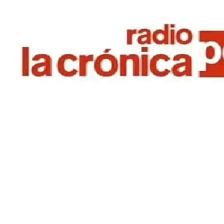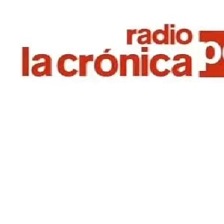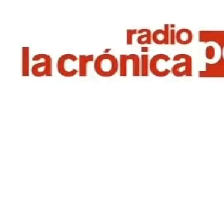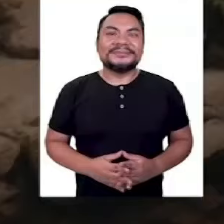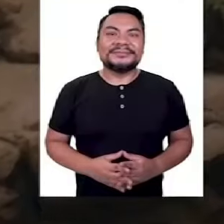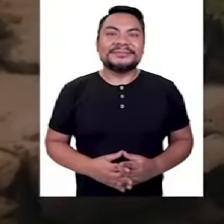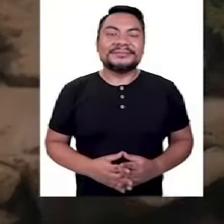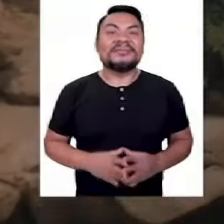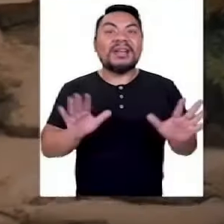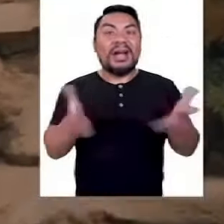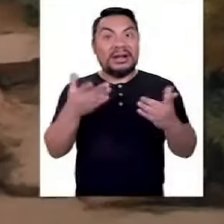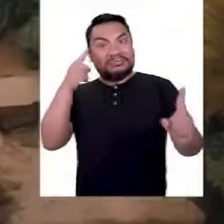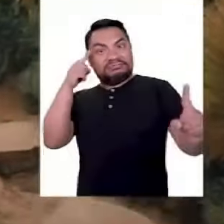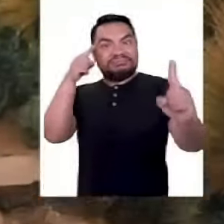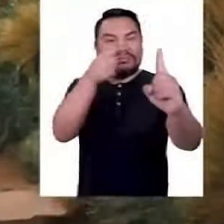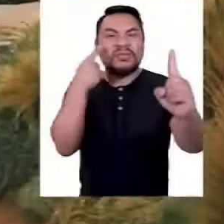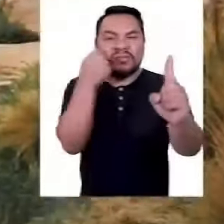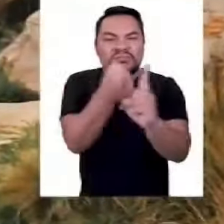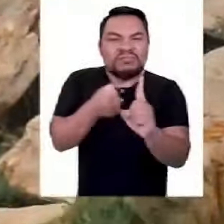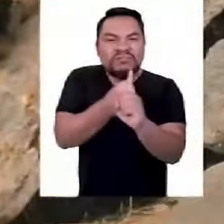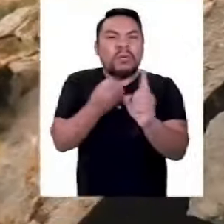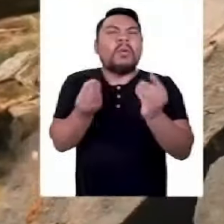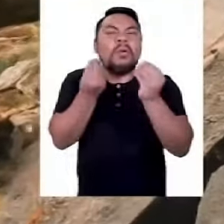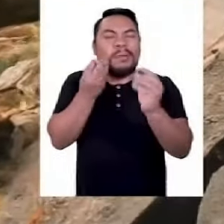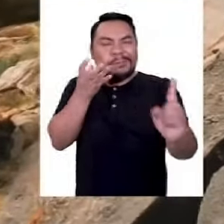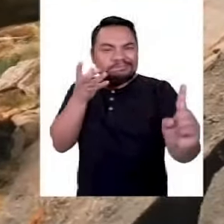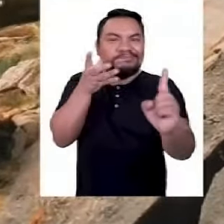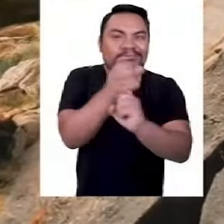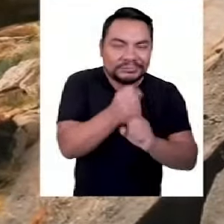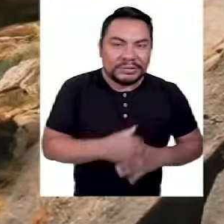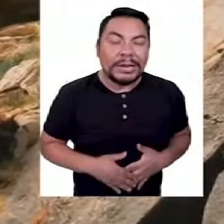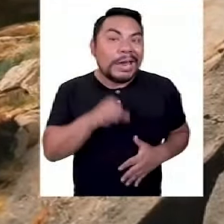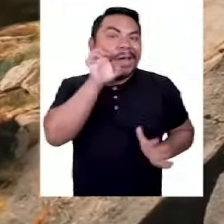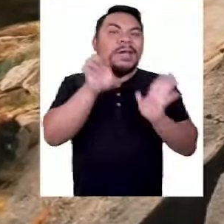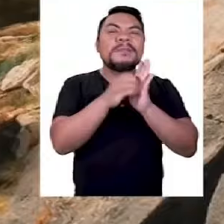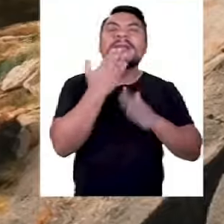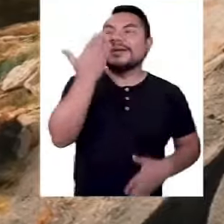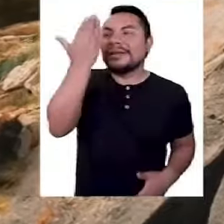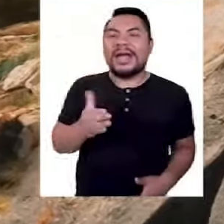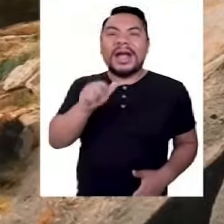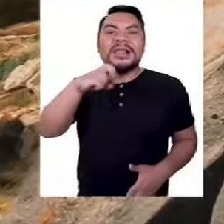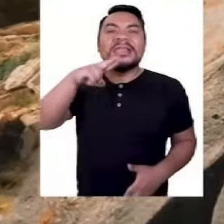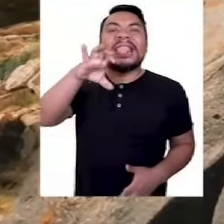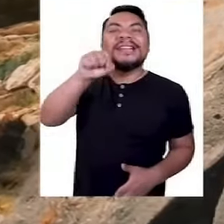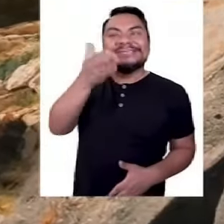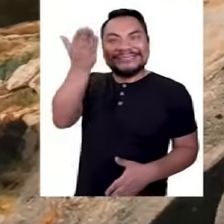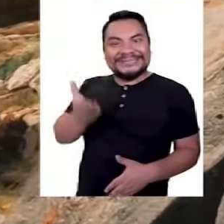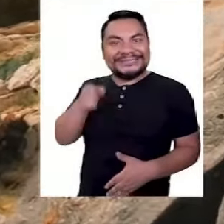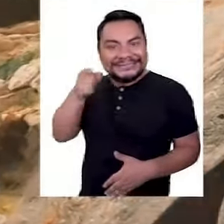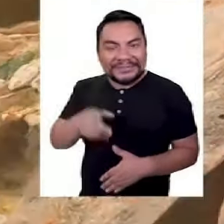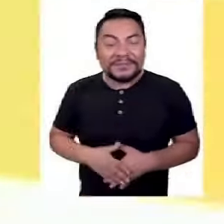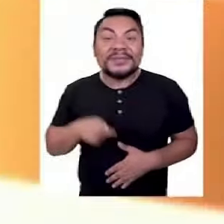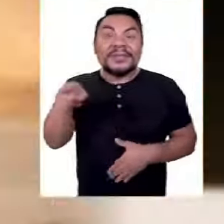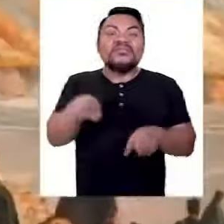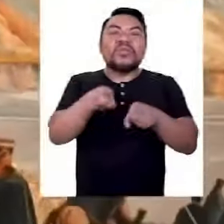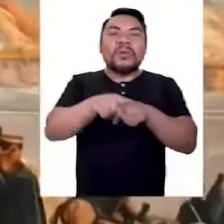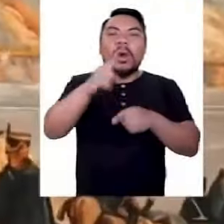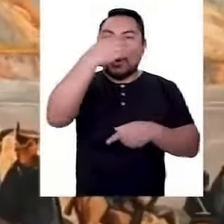irtp hay metas Que solo se logran con tenacidad y nuestro mejor ejemplo es Andrés abelino Cáceres